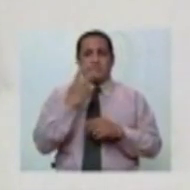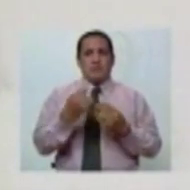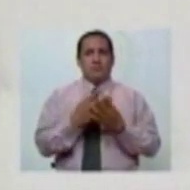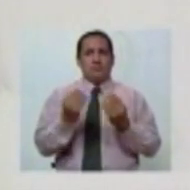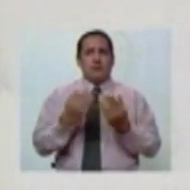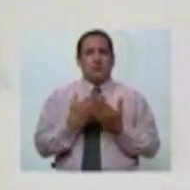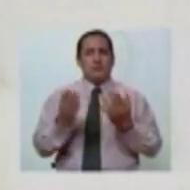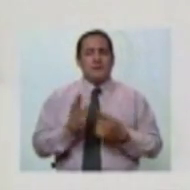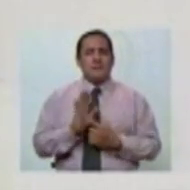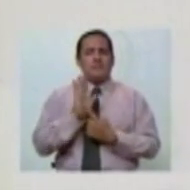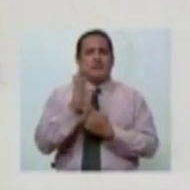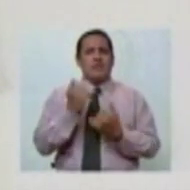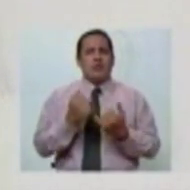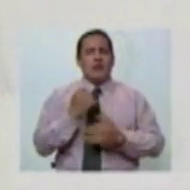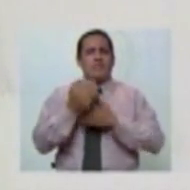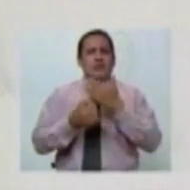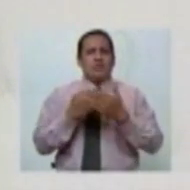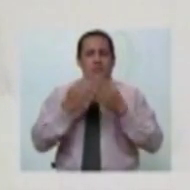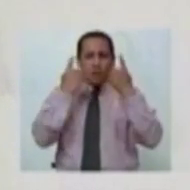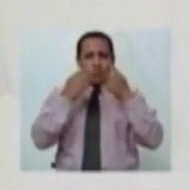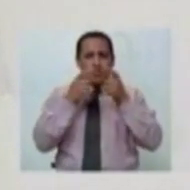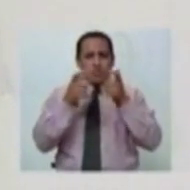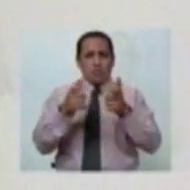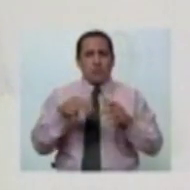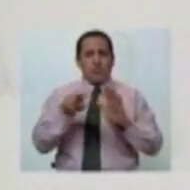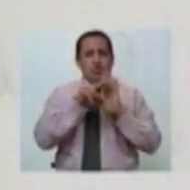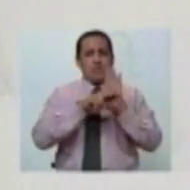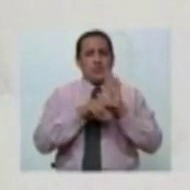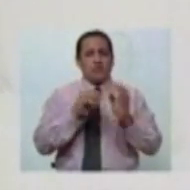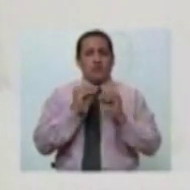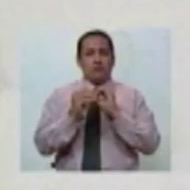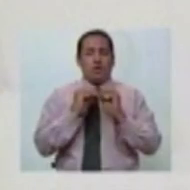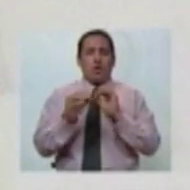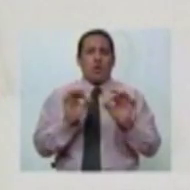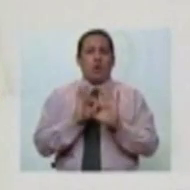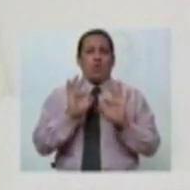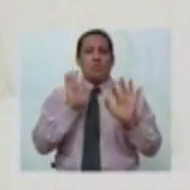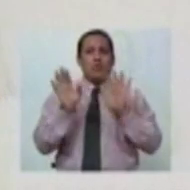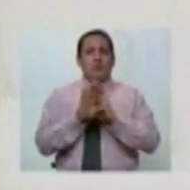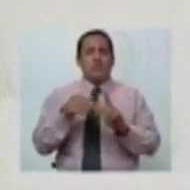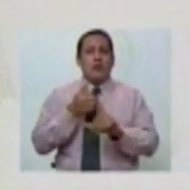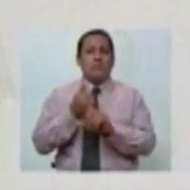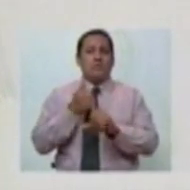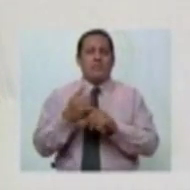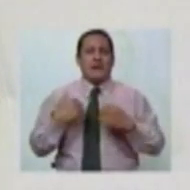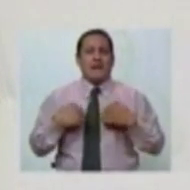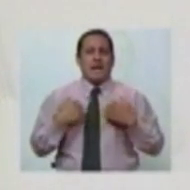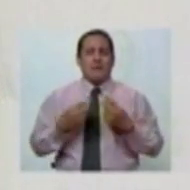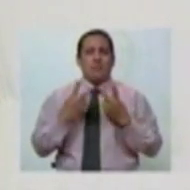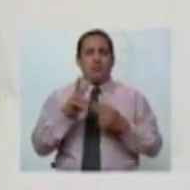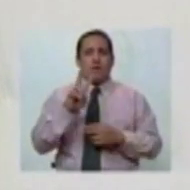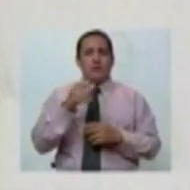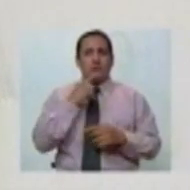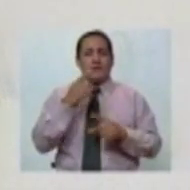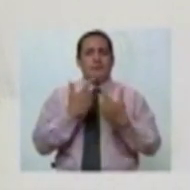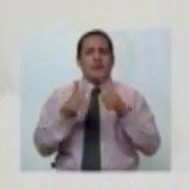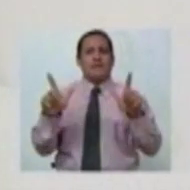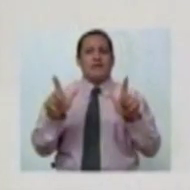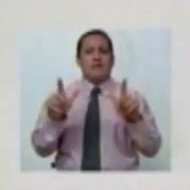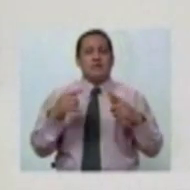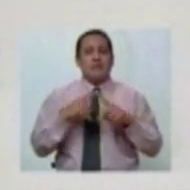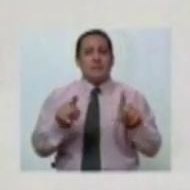estos casos que se llevan bien a través del mecanismo de control normativo regular o bien de las propias quejas por violación a la libertad